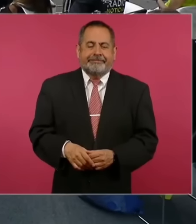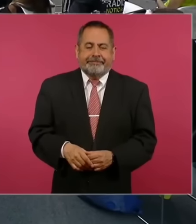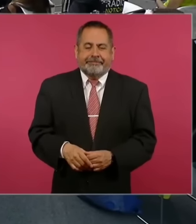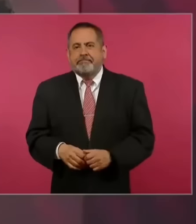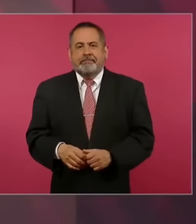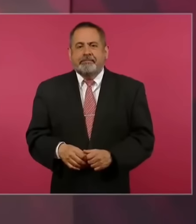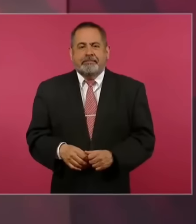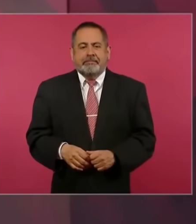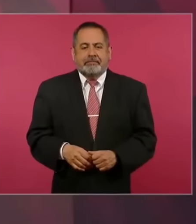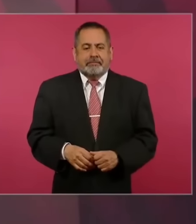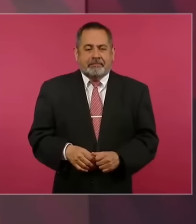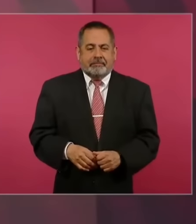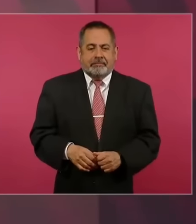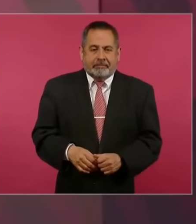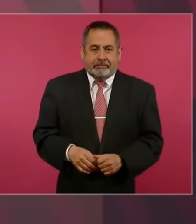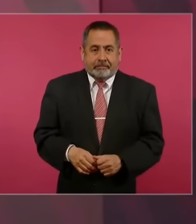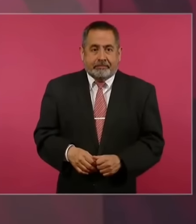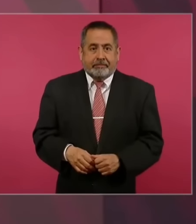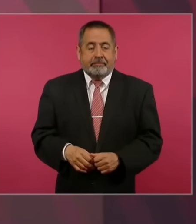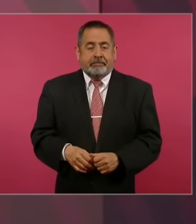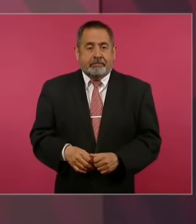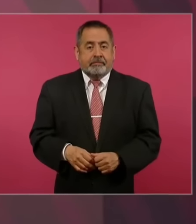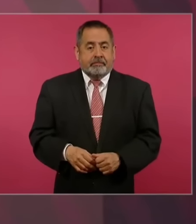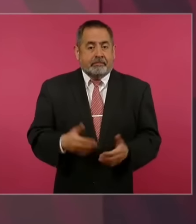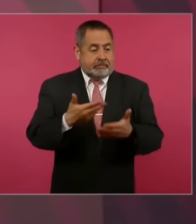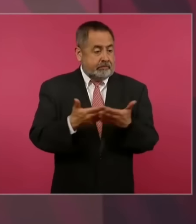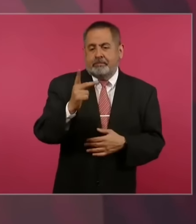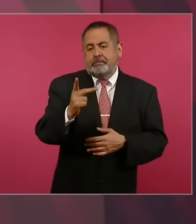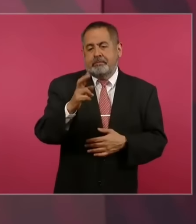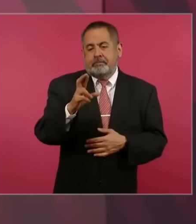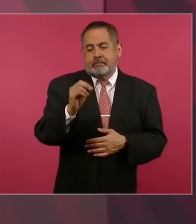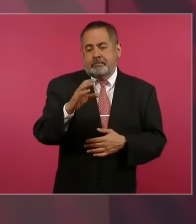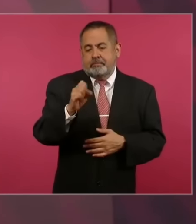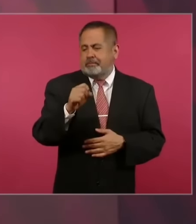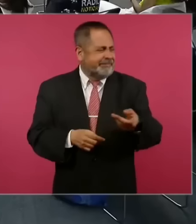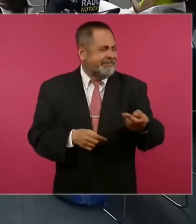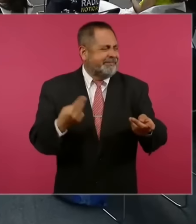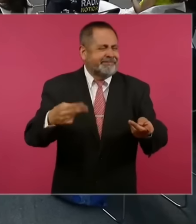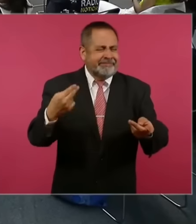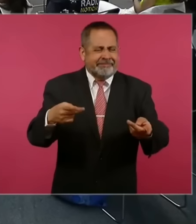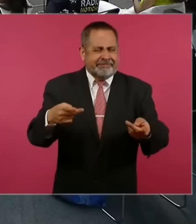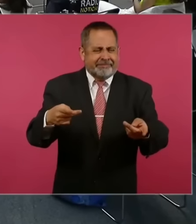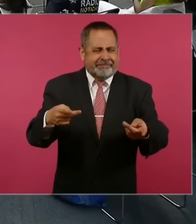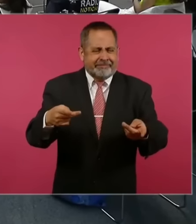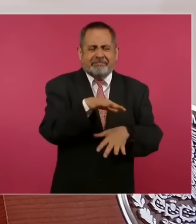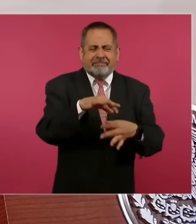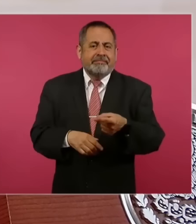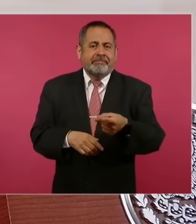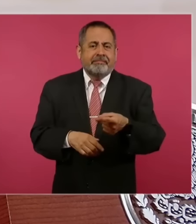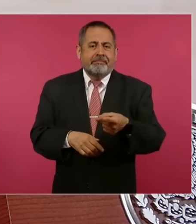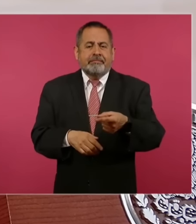puede ser que ahora sí está Proceso como, ¿cómo se llama? El bodrio ese,